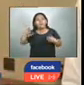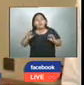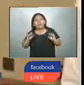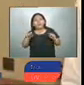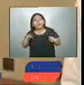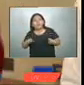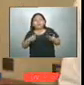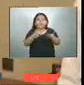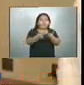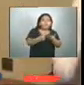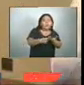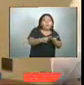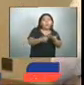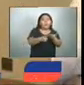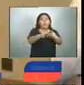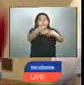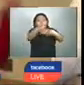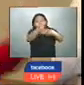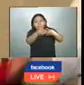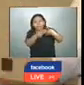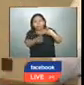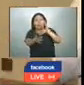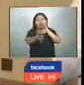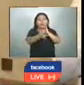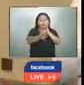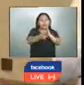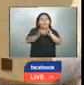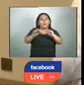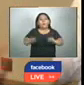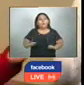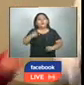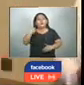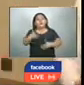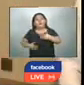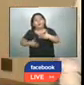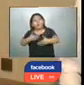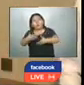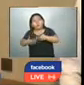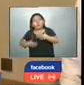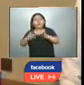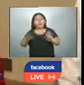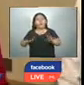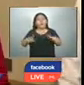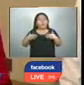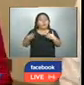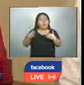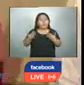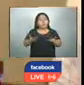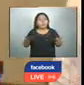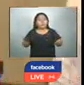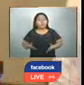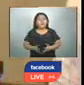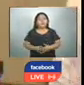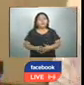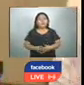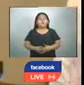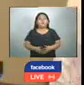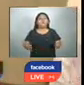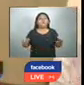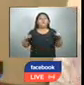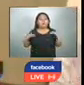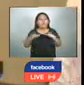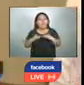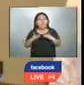lo que son las especificaciones técnicas para el proceso de contratación, que ya la ley mandata que se va a tercerizar. Y también